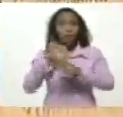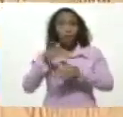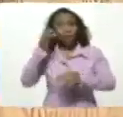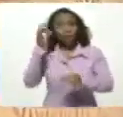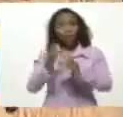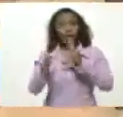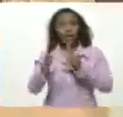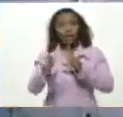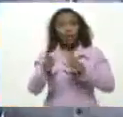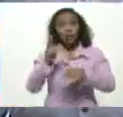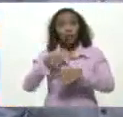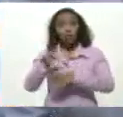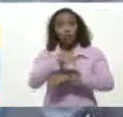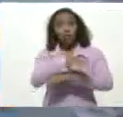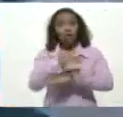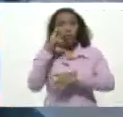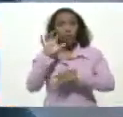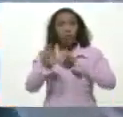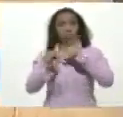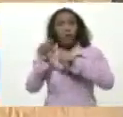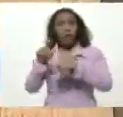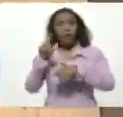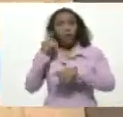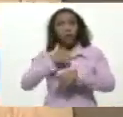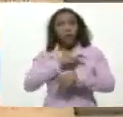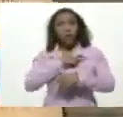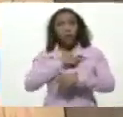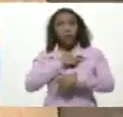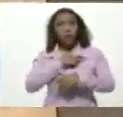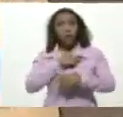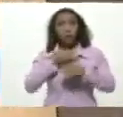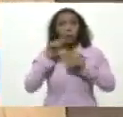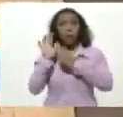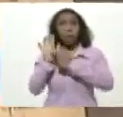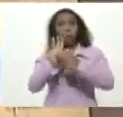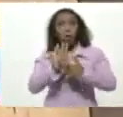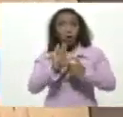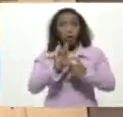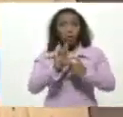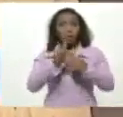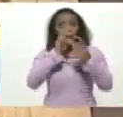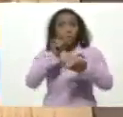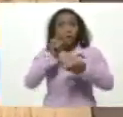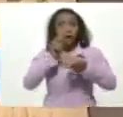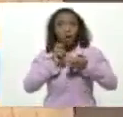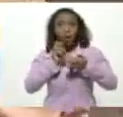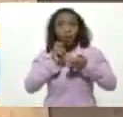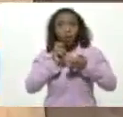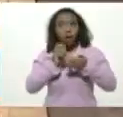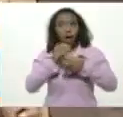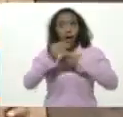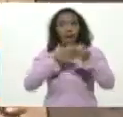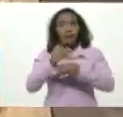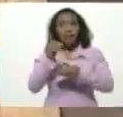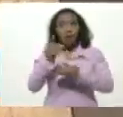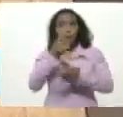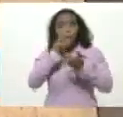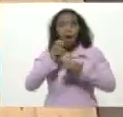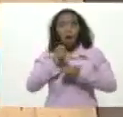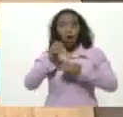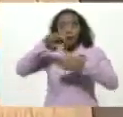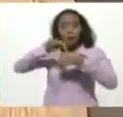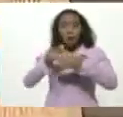no. ¿Dónde los podemos conseguir, Jesús? Bueno, nosotros hemos planteado de que a través del Banco a crear un banco de semillas, pero